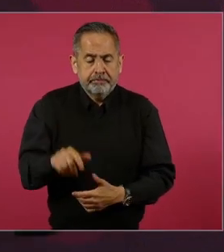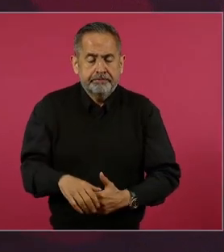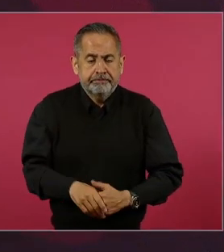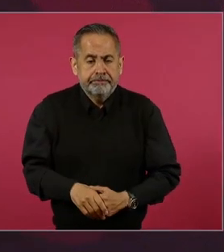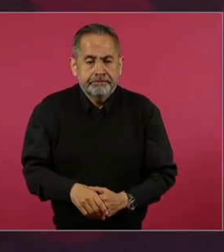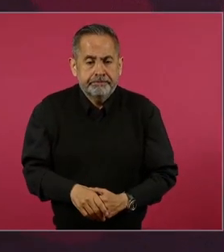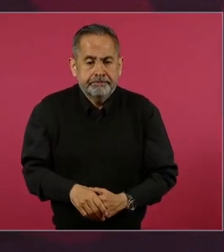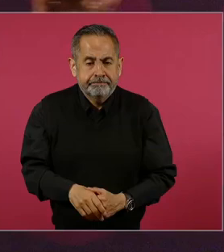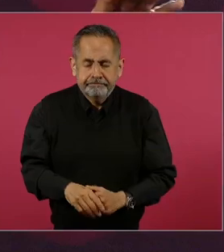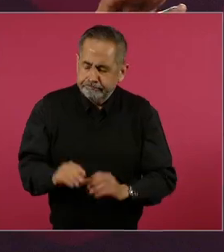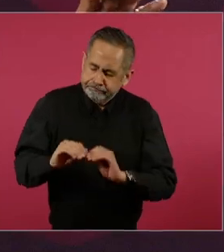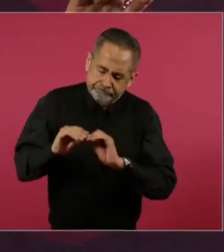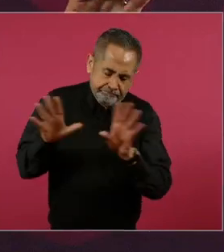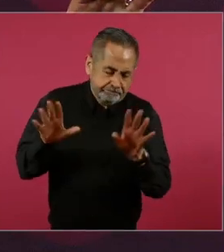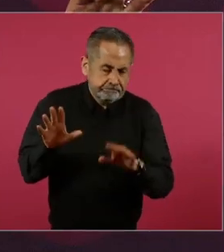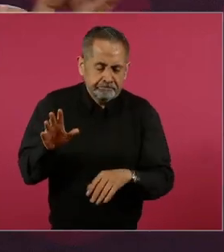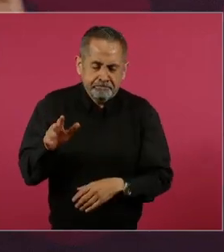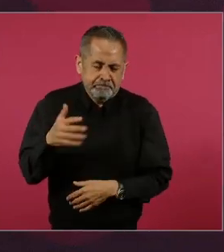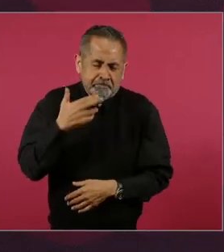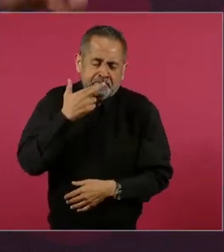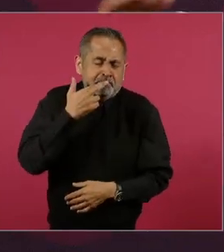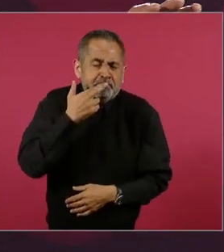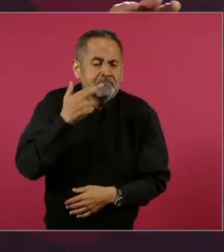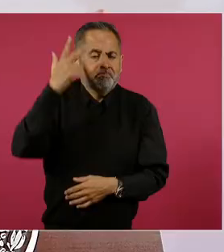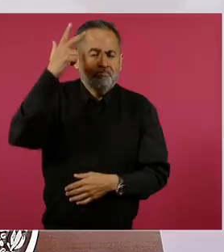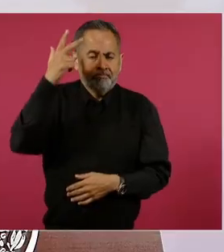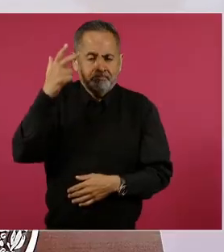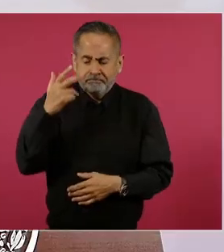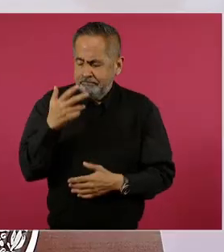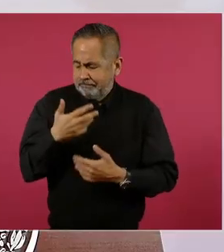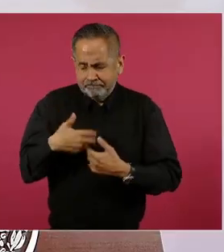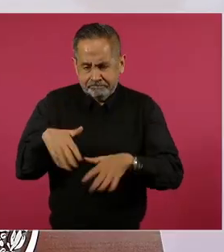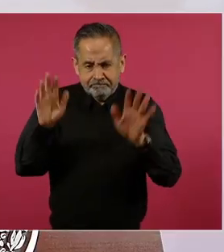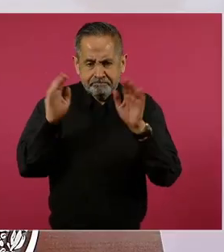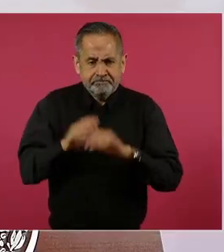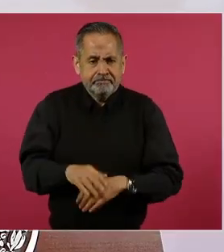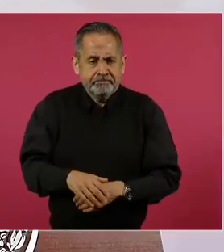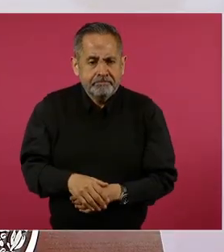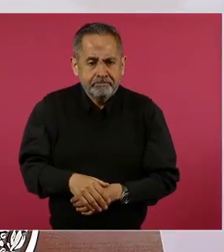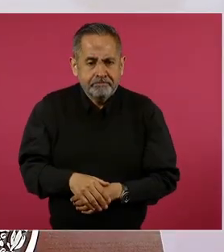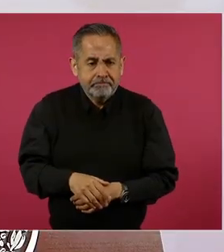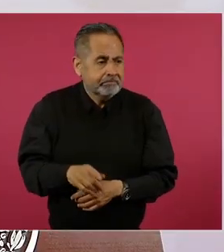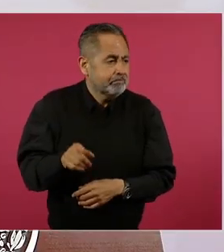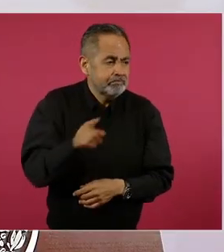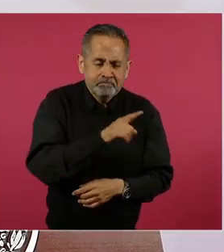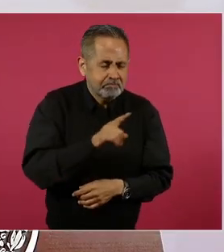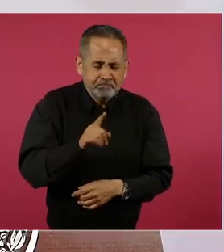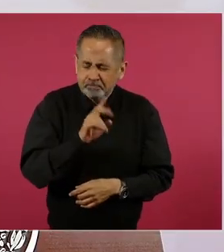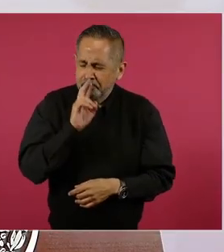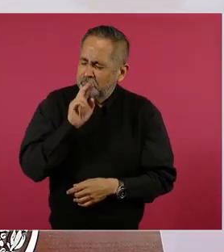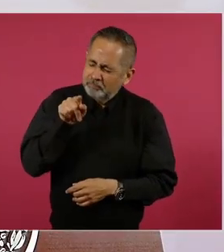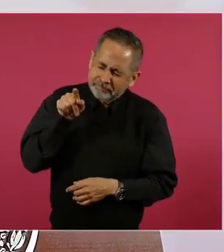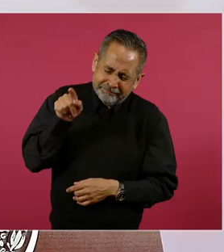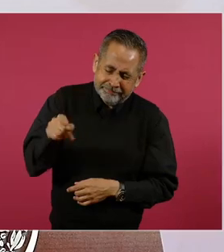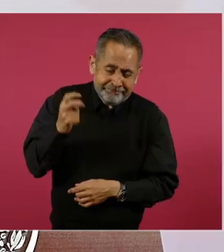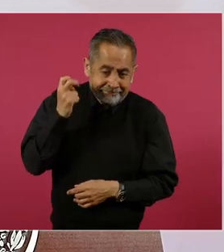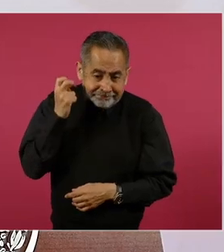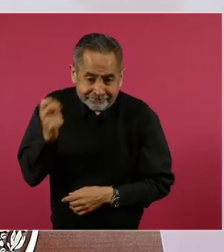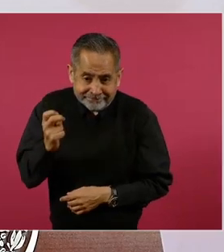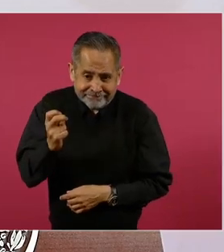Es lo mejor que nos pudo haber pasado.